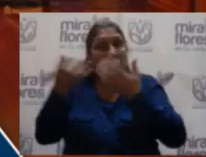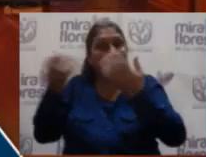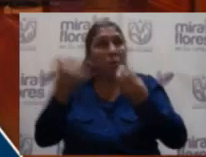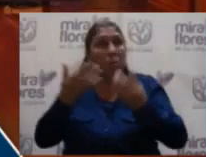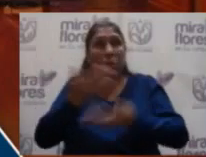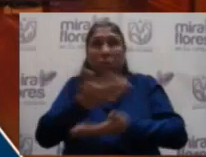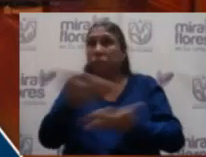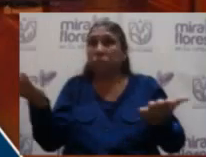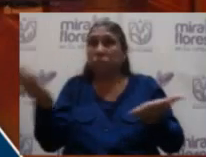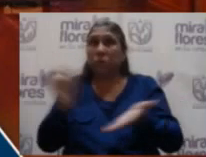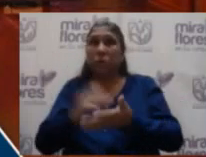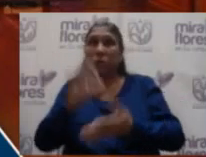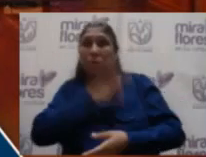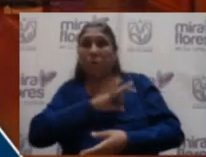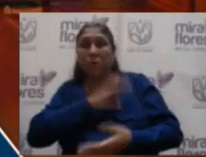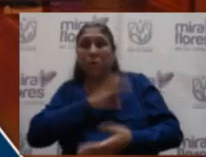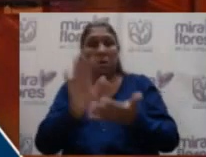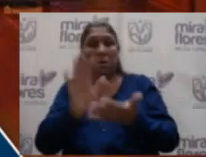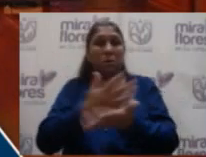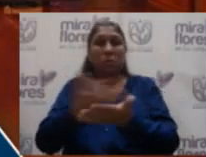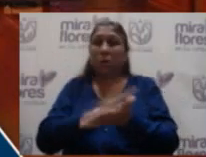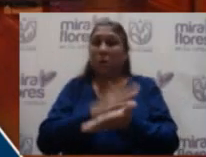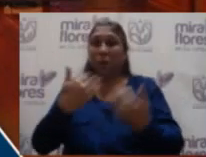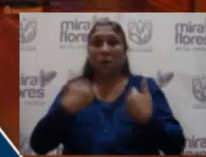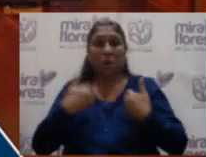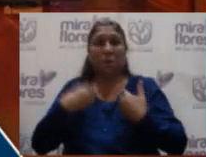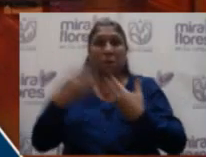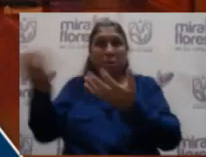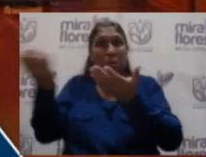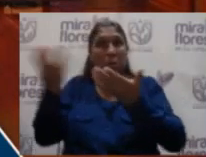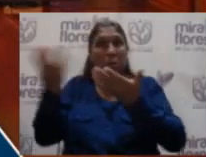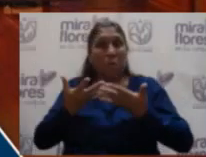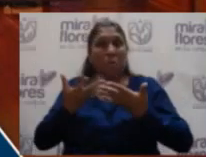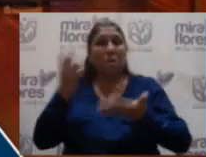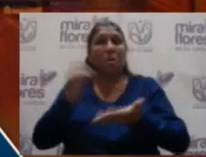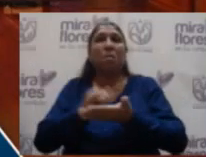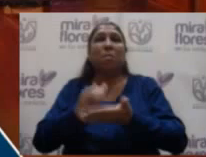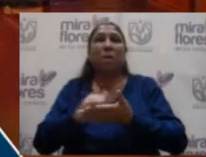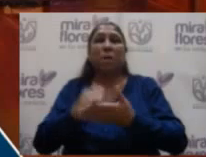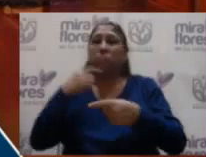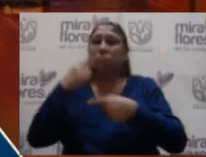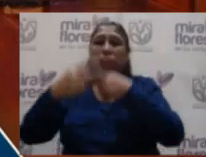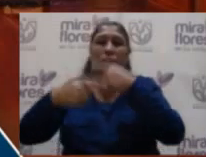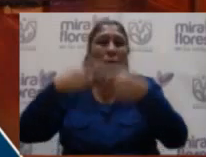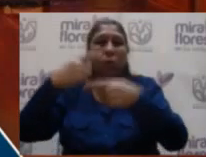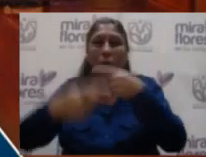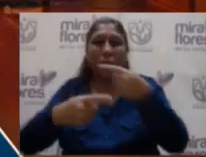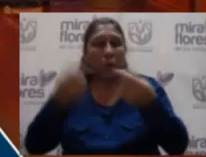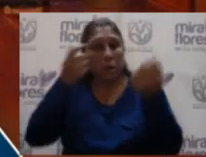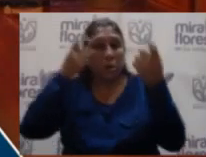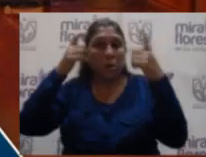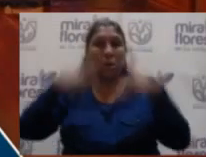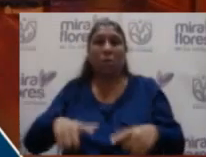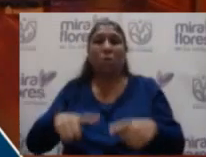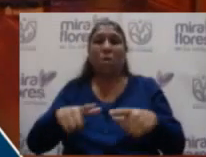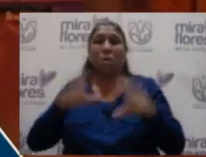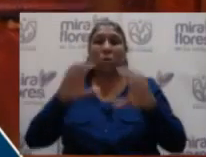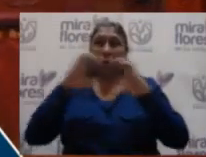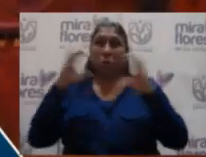Yo aprovecharía, si es que no hay nadie que tenga algún informe, para comentar que el acuerdo de consejo